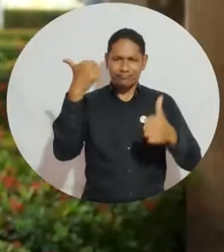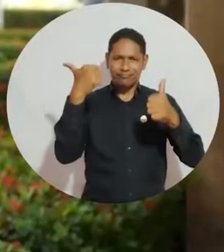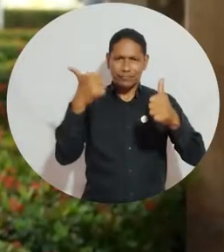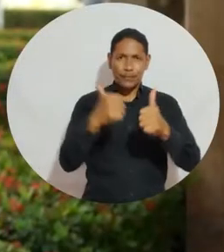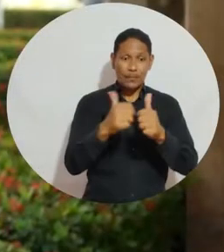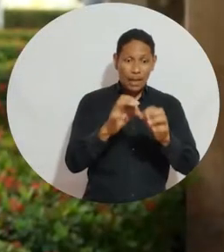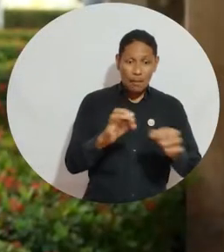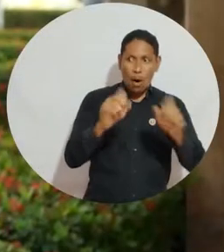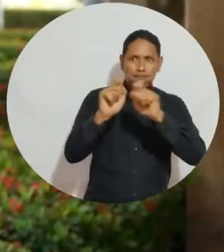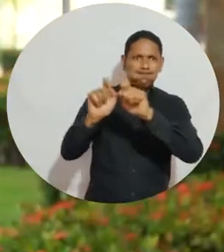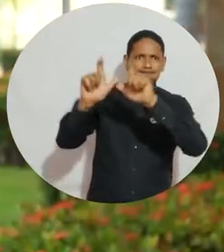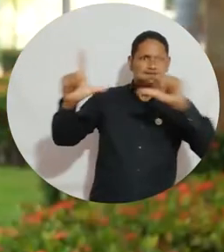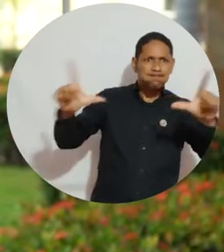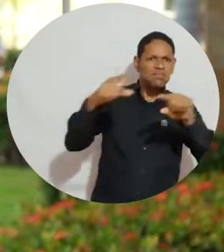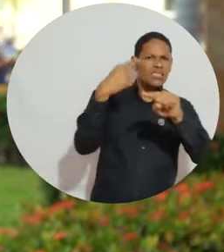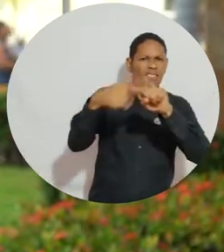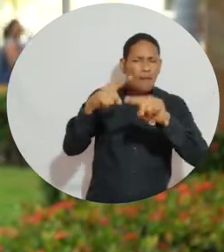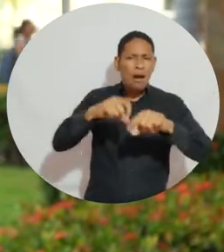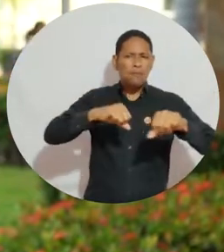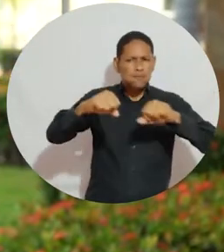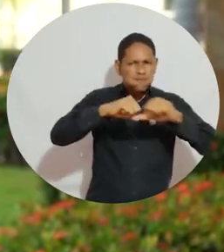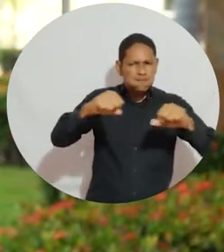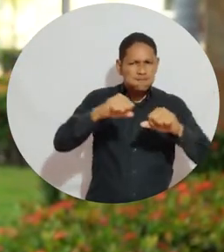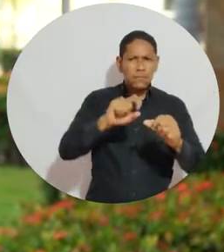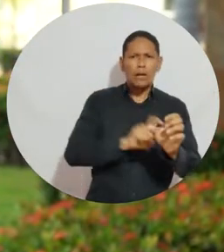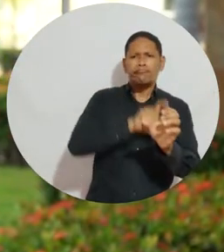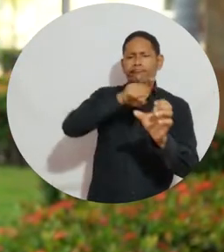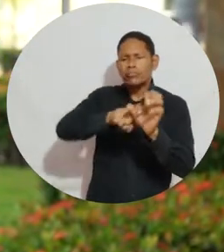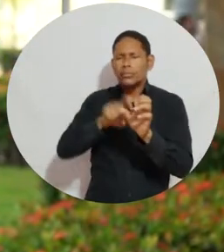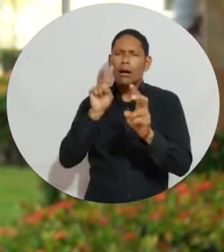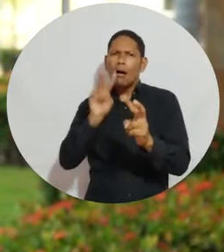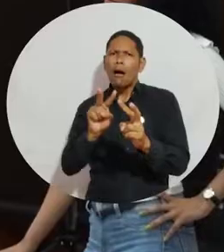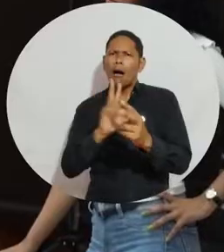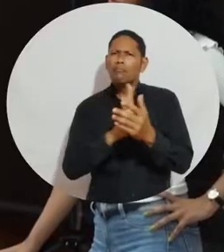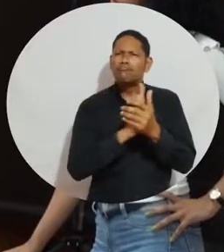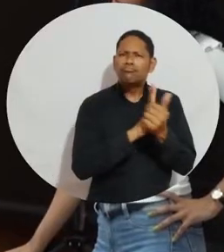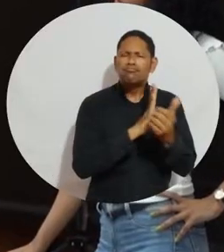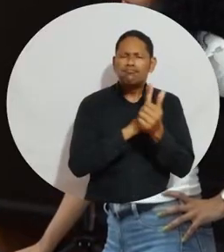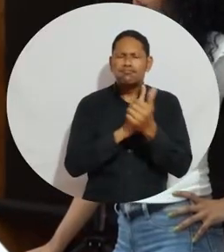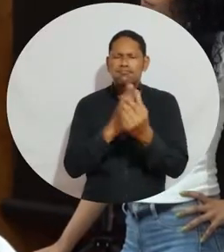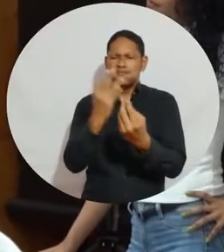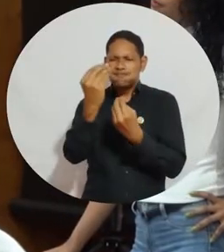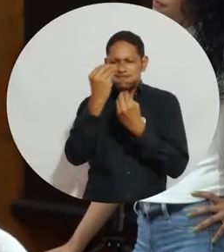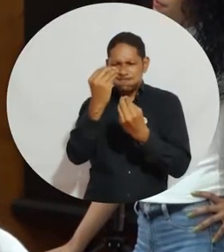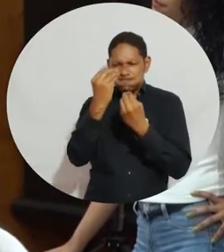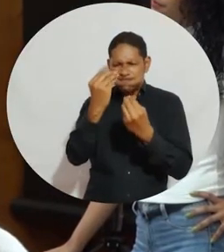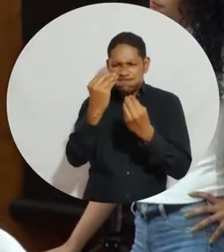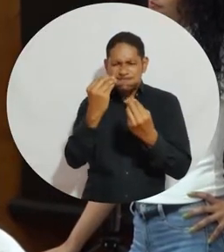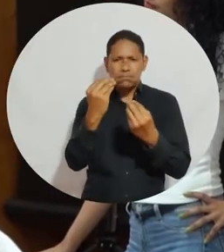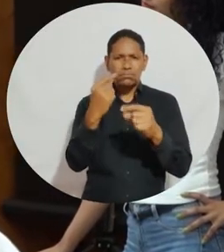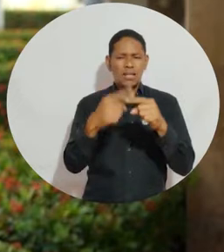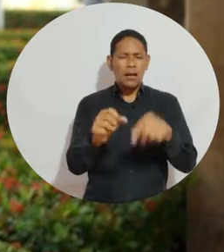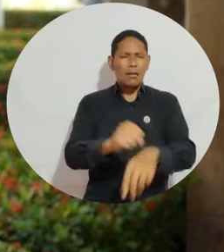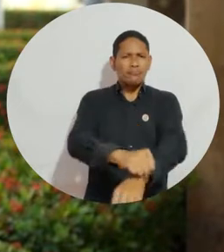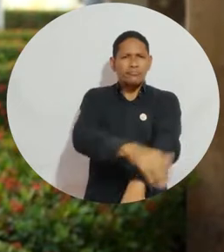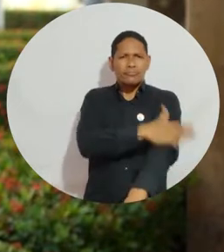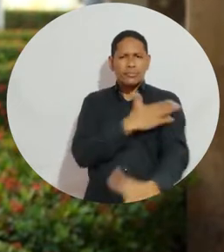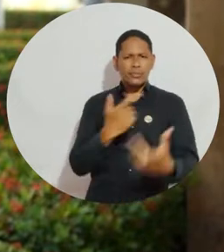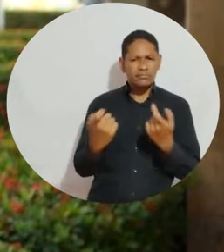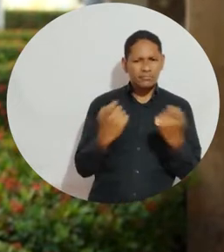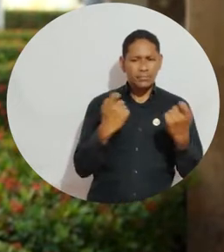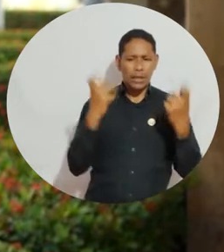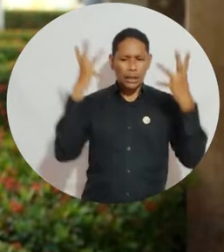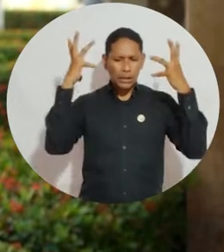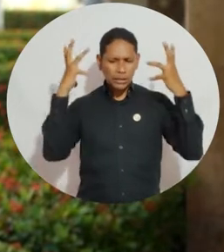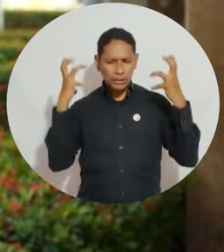Construimos la plataforma para desarrollar actividades que les permitieran fortalecer habilidades en diversas áreas como la regulación